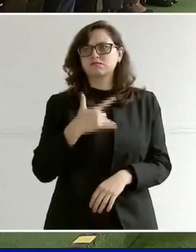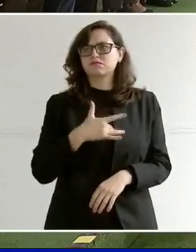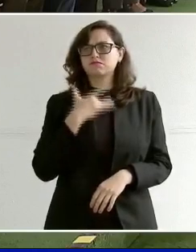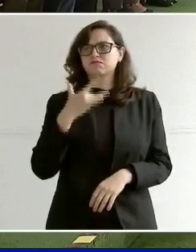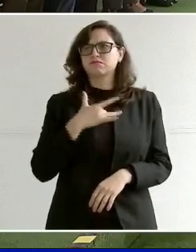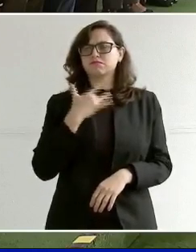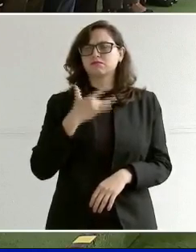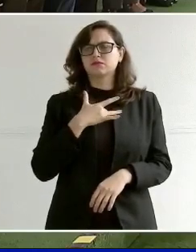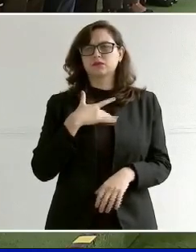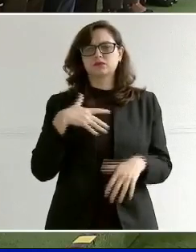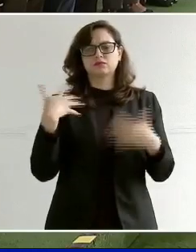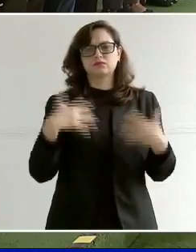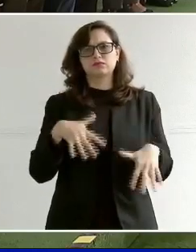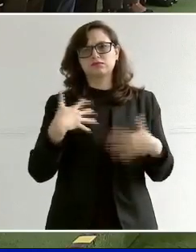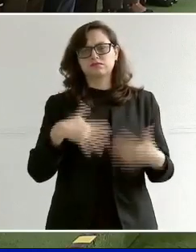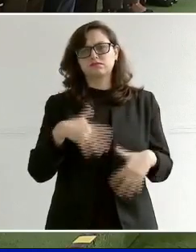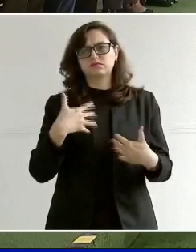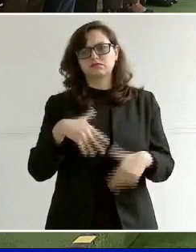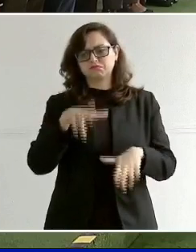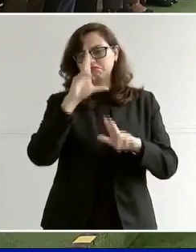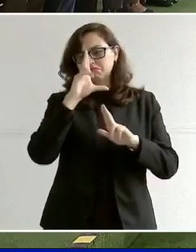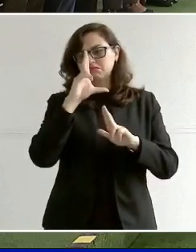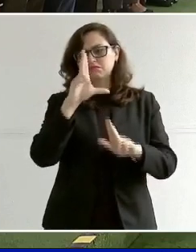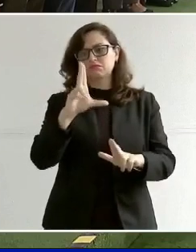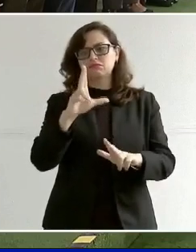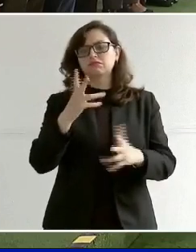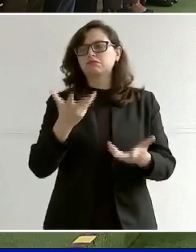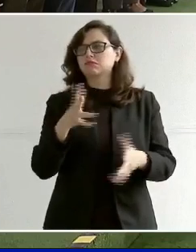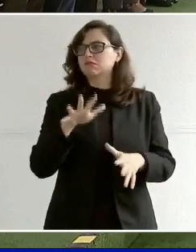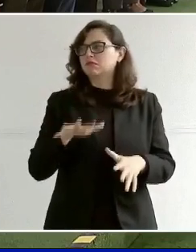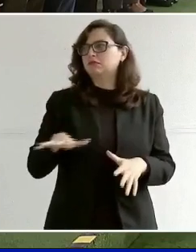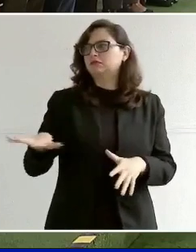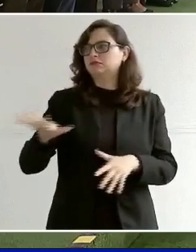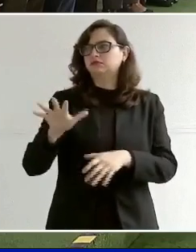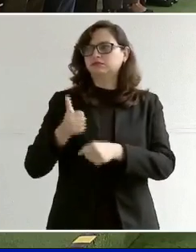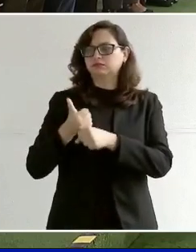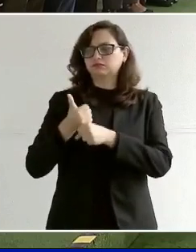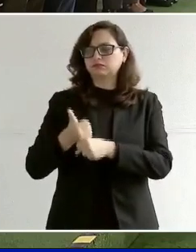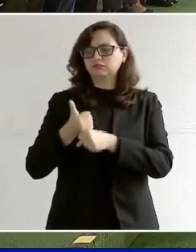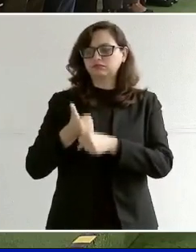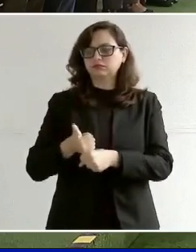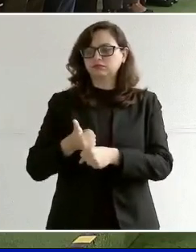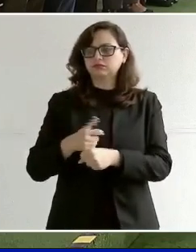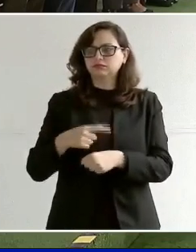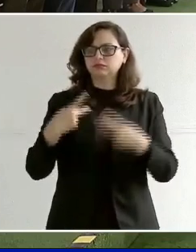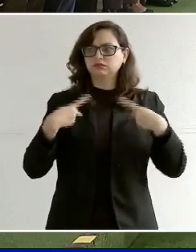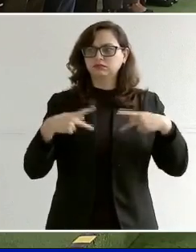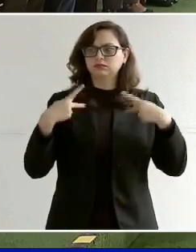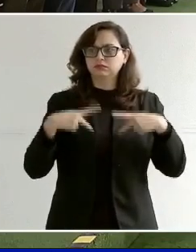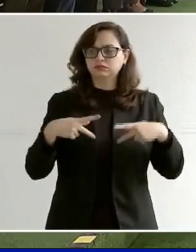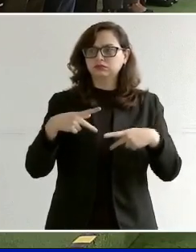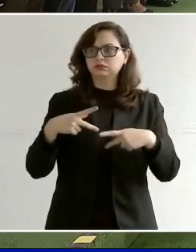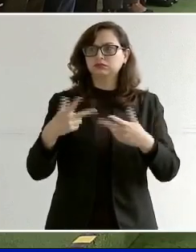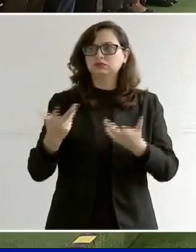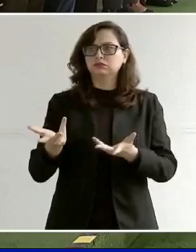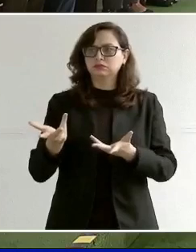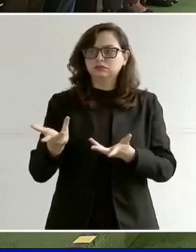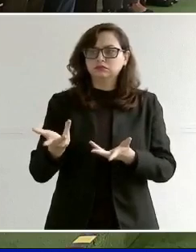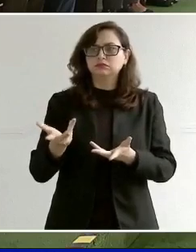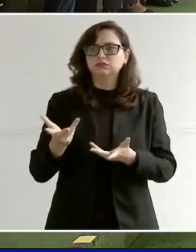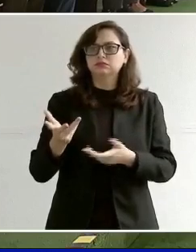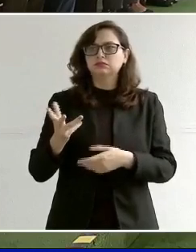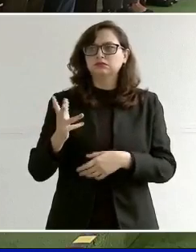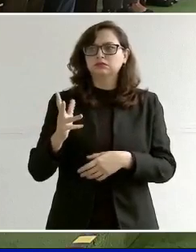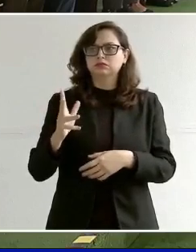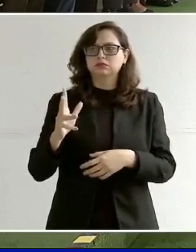un honor representar hoy la voz de las víctimas y los sobrevivientes a esta barbarie de la